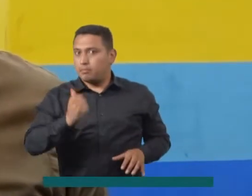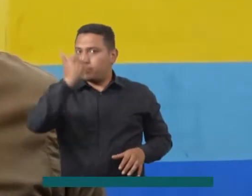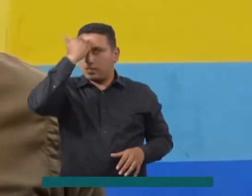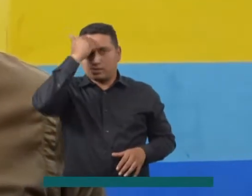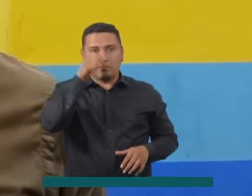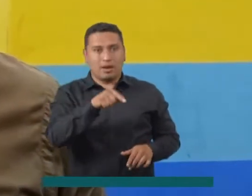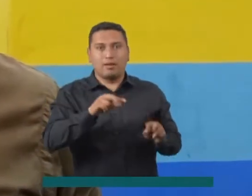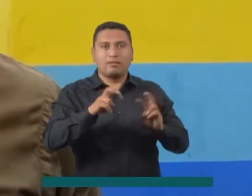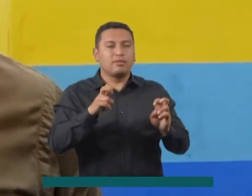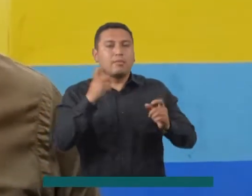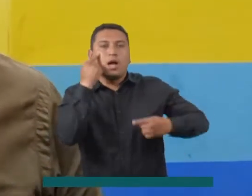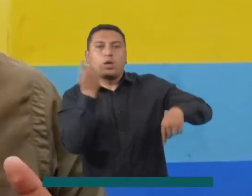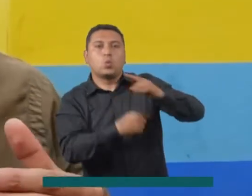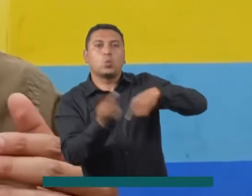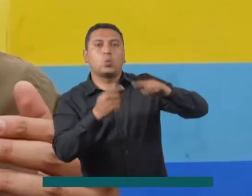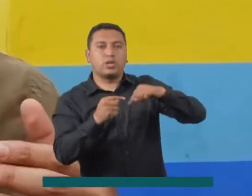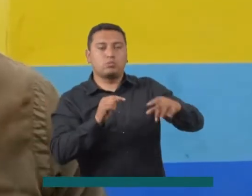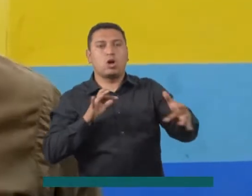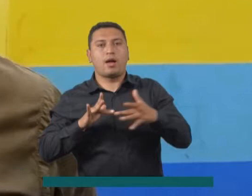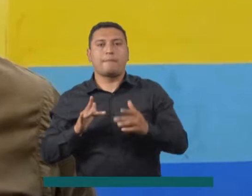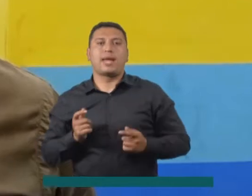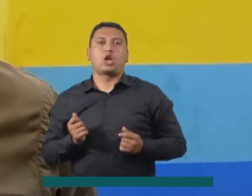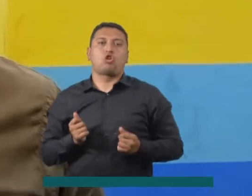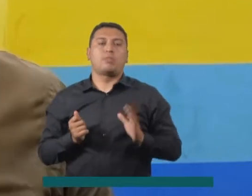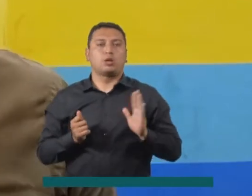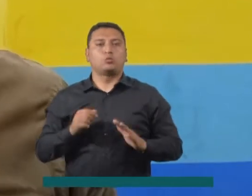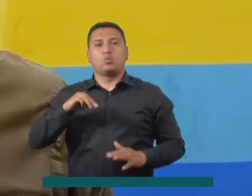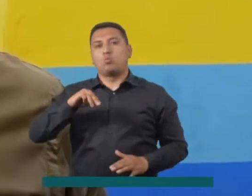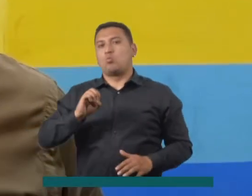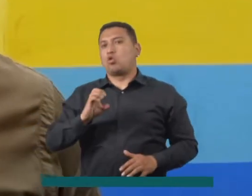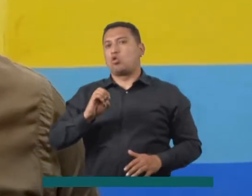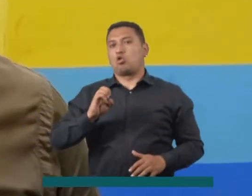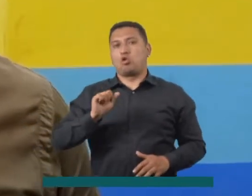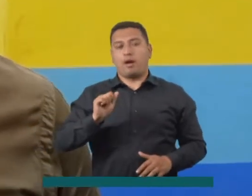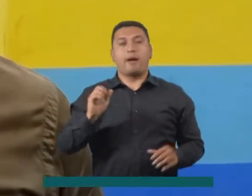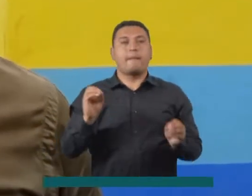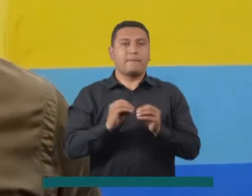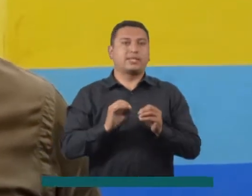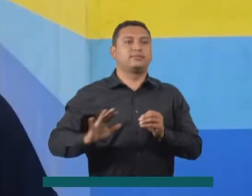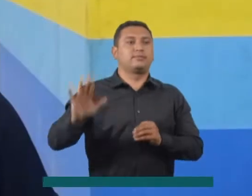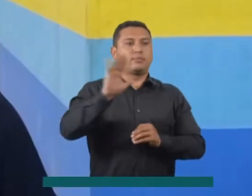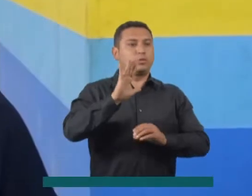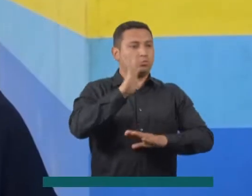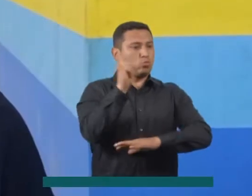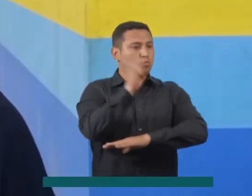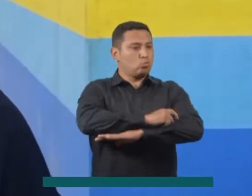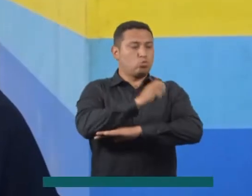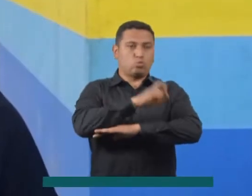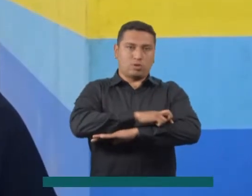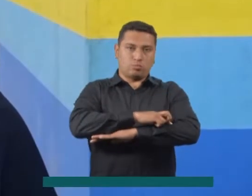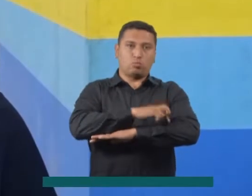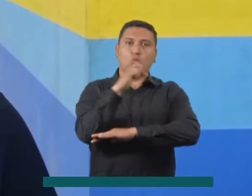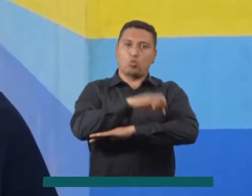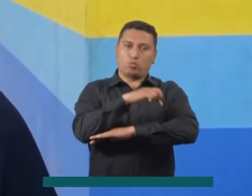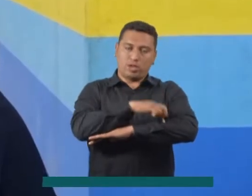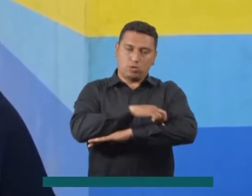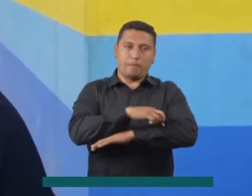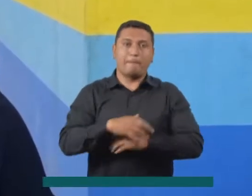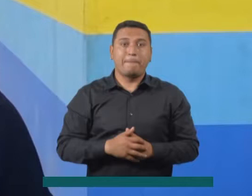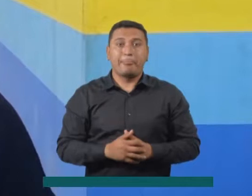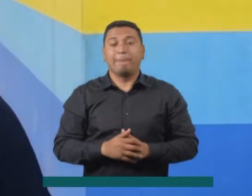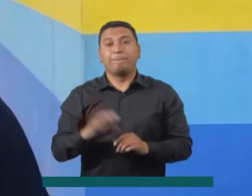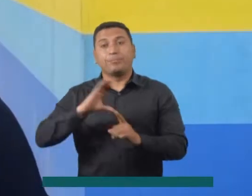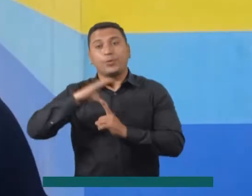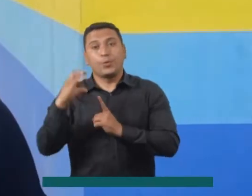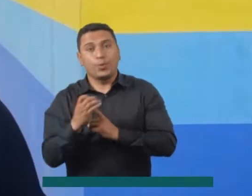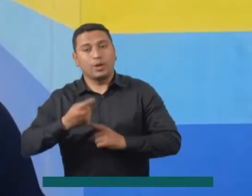el principal renglón de la economía del municipio de Mocoa y, por qué no, del departamento del Putumayo. Podemos dar a conocer